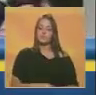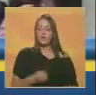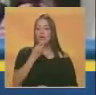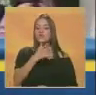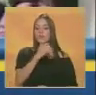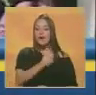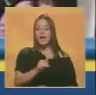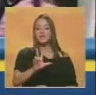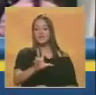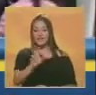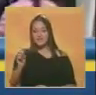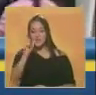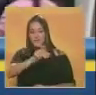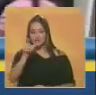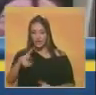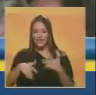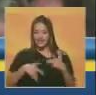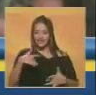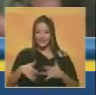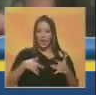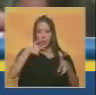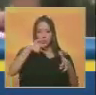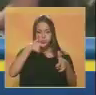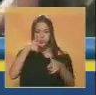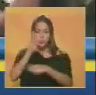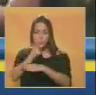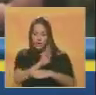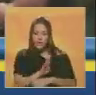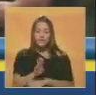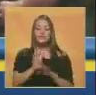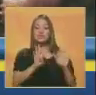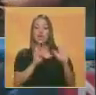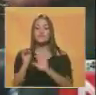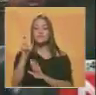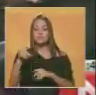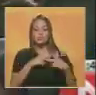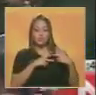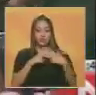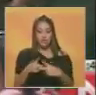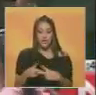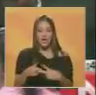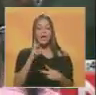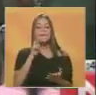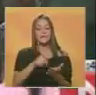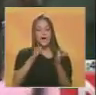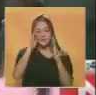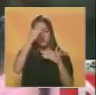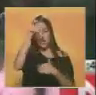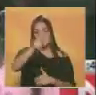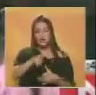en la actividad 300 funcionarios militares velaron por la seguridad en la zona y casi 900 voluntarios participaron en la atención de los anzoatiguenses.